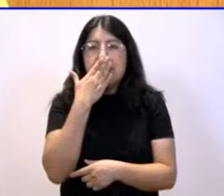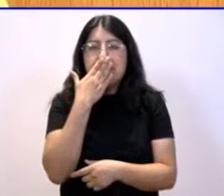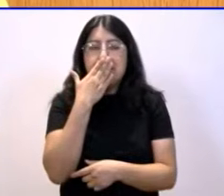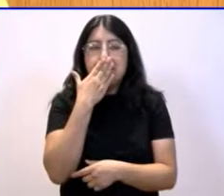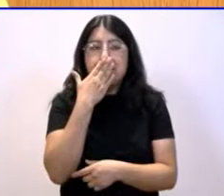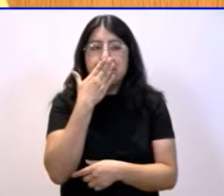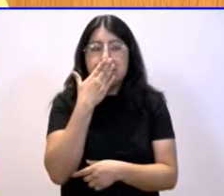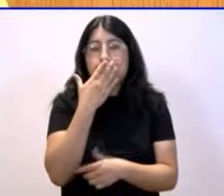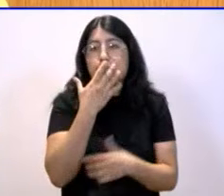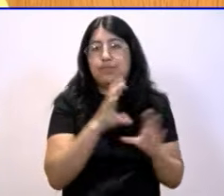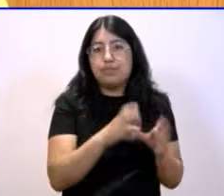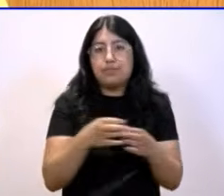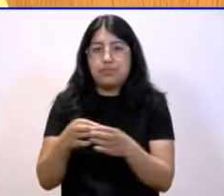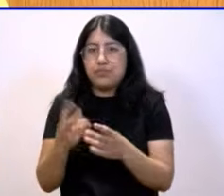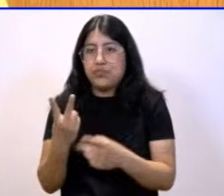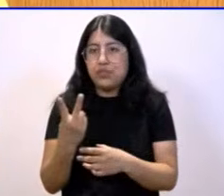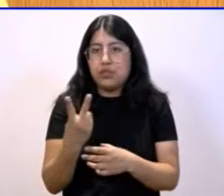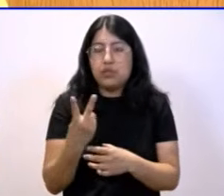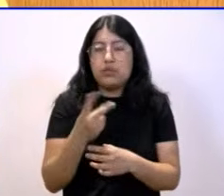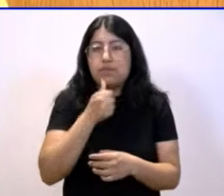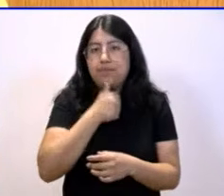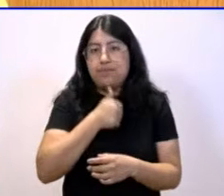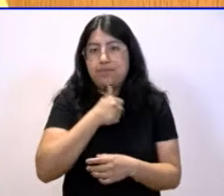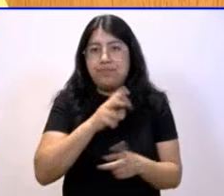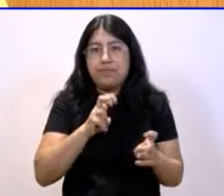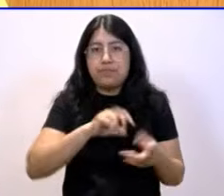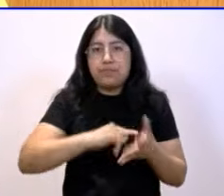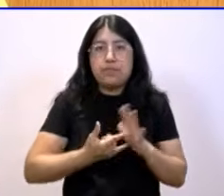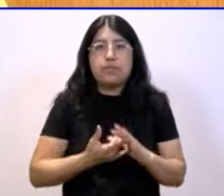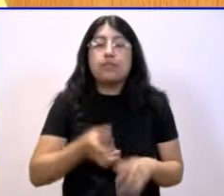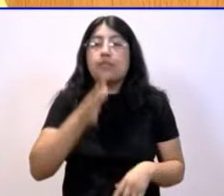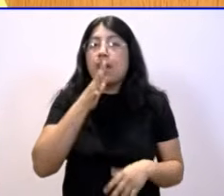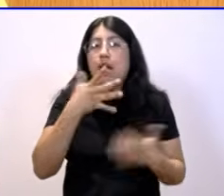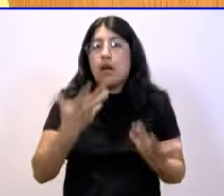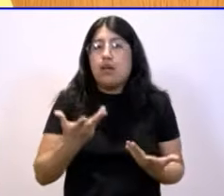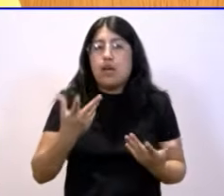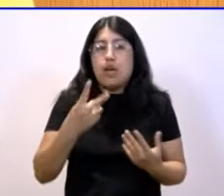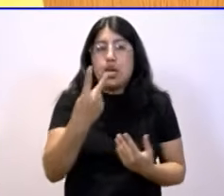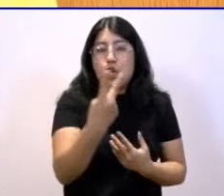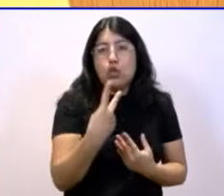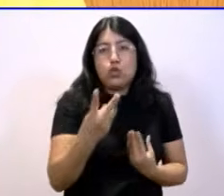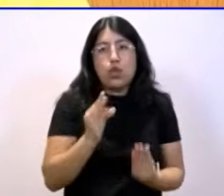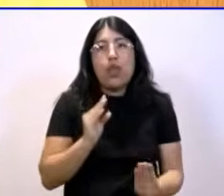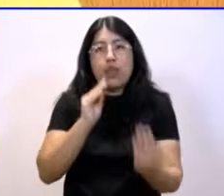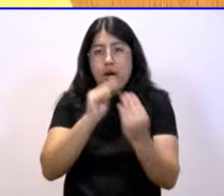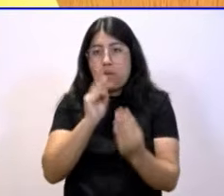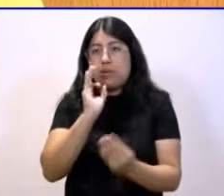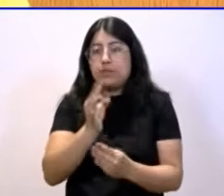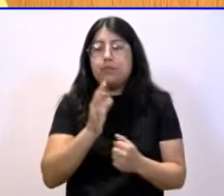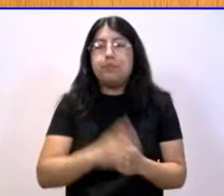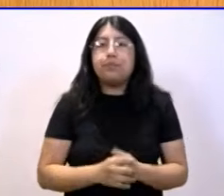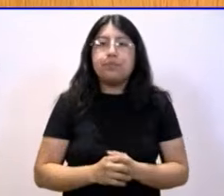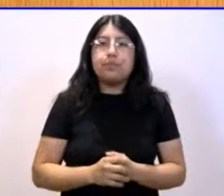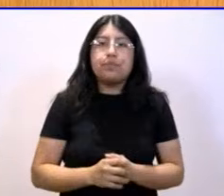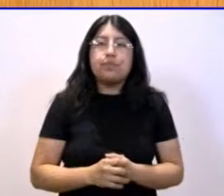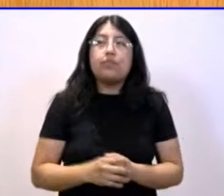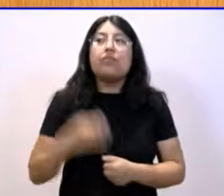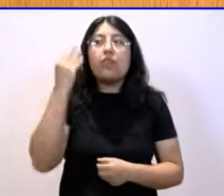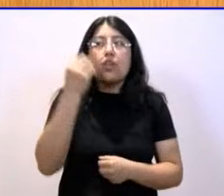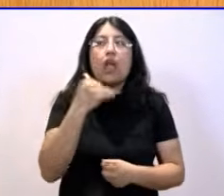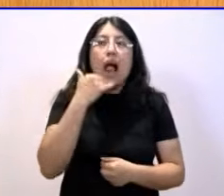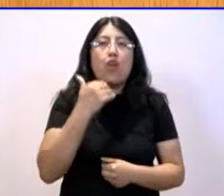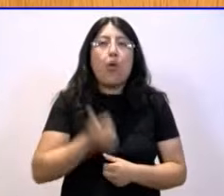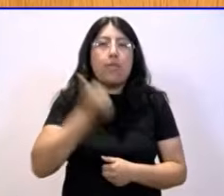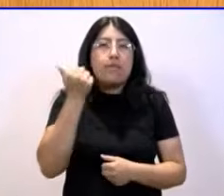mismo gobierno. En ese sentido, mire, señor Domínguez, efectivamente estamos más de acuerdo de lo que parece. Yo sí que creo que usted puede ir más allá, y creo